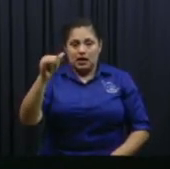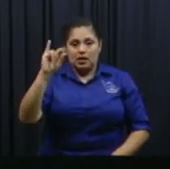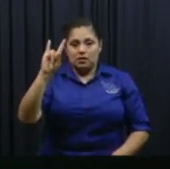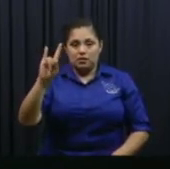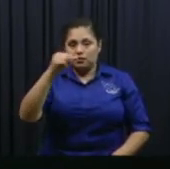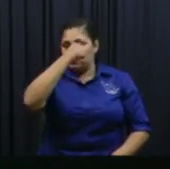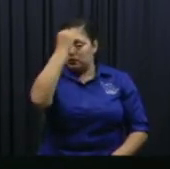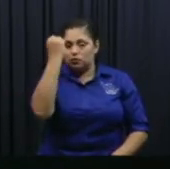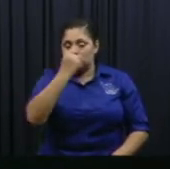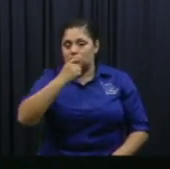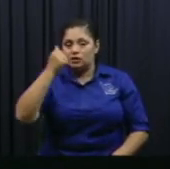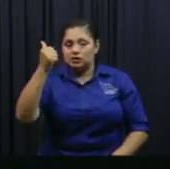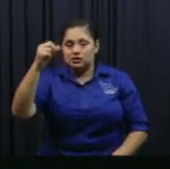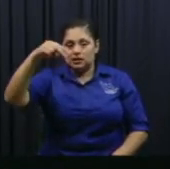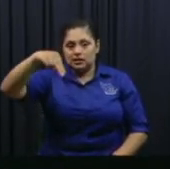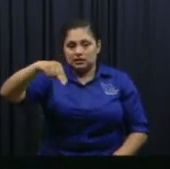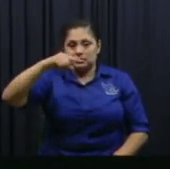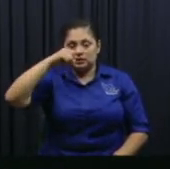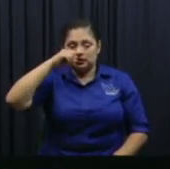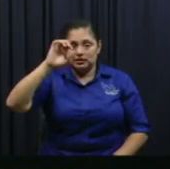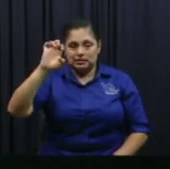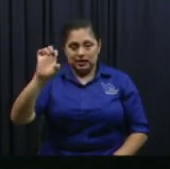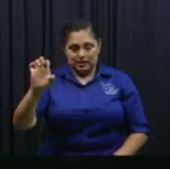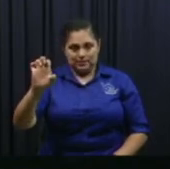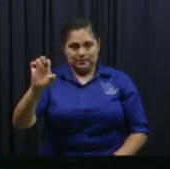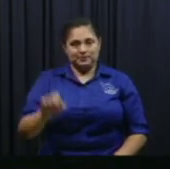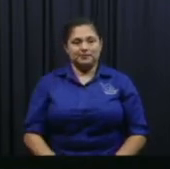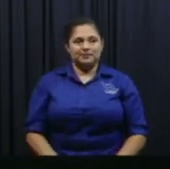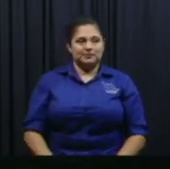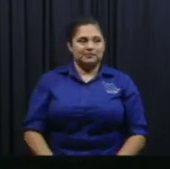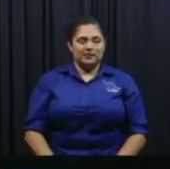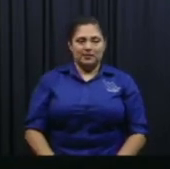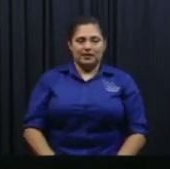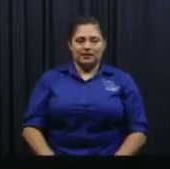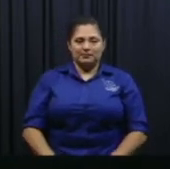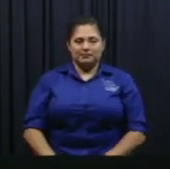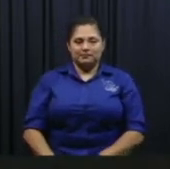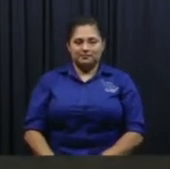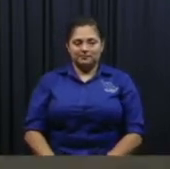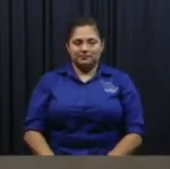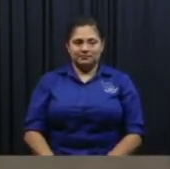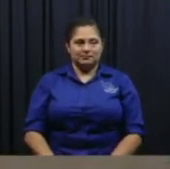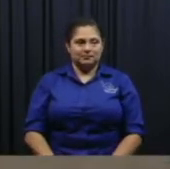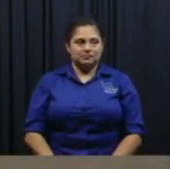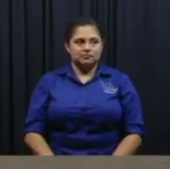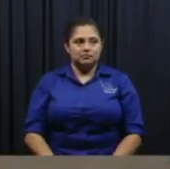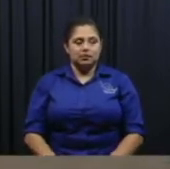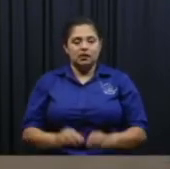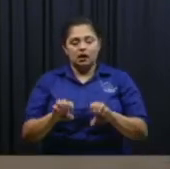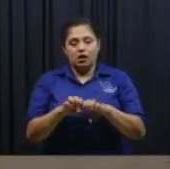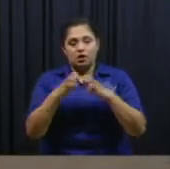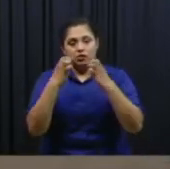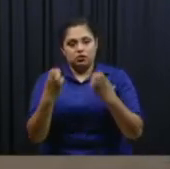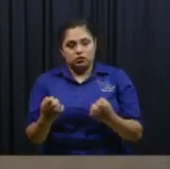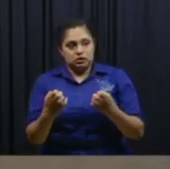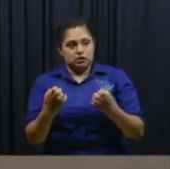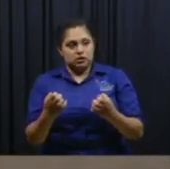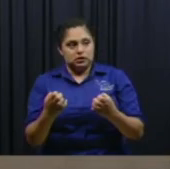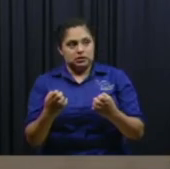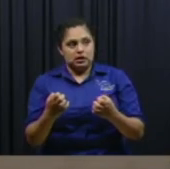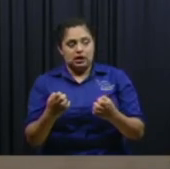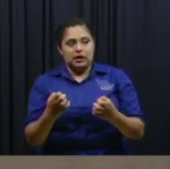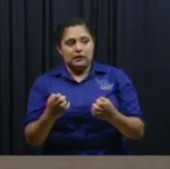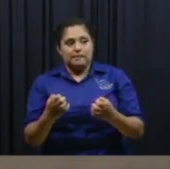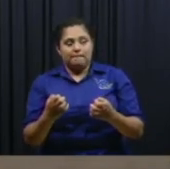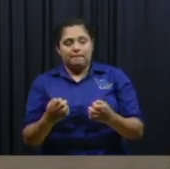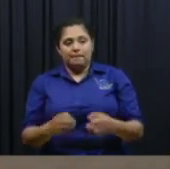voy a dar la herencia Ay pobrecito ya se va no reprendo en el nombre de Jesús entonces uno uno va dando un legado